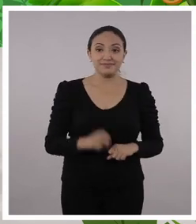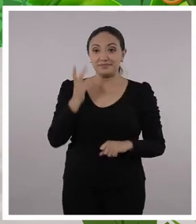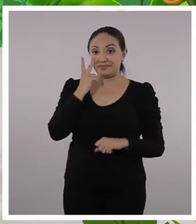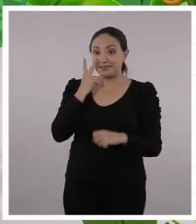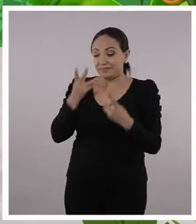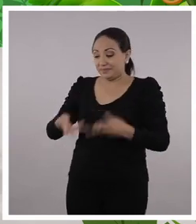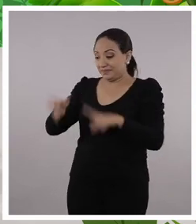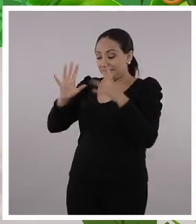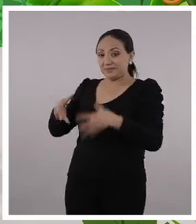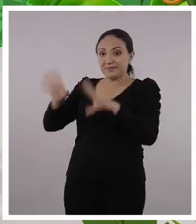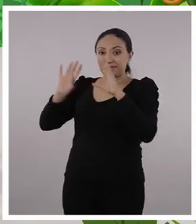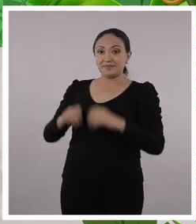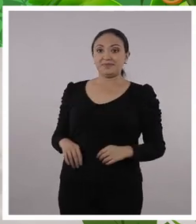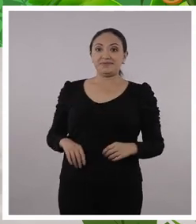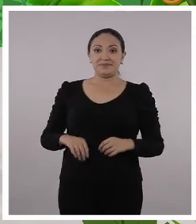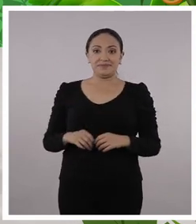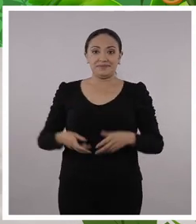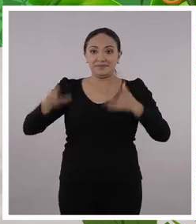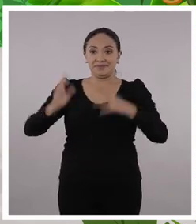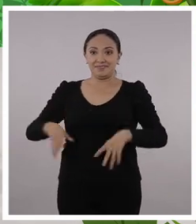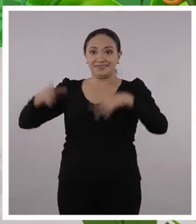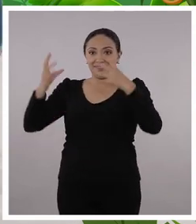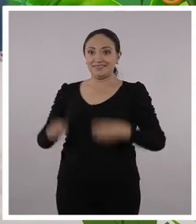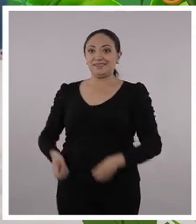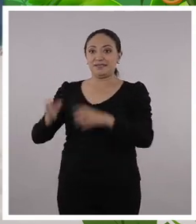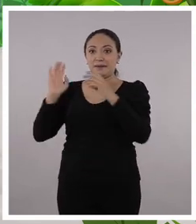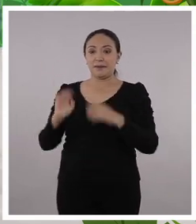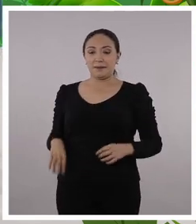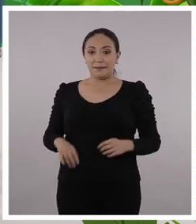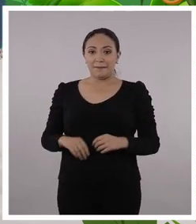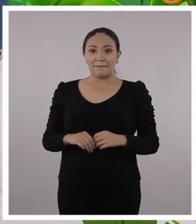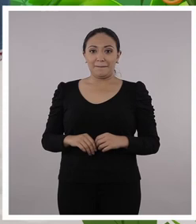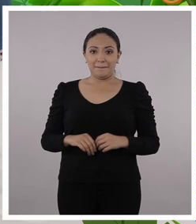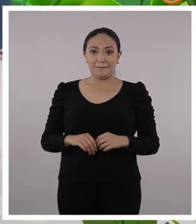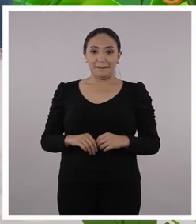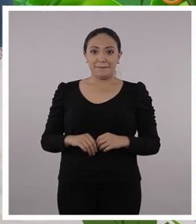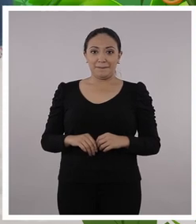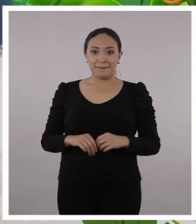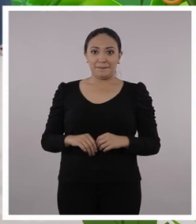ver qué va a pasar. Y dice a la una, a las dos, a las tres.